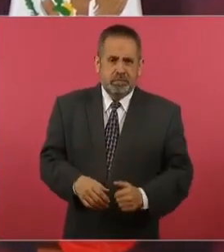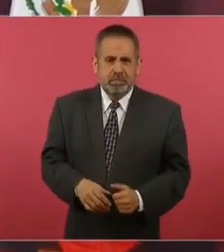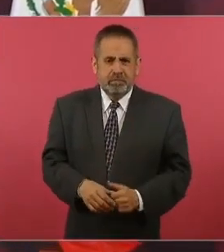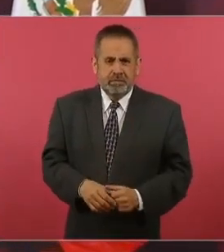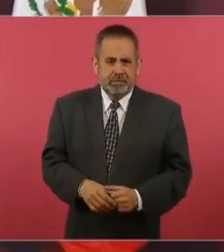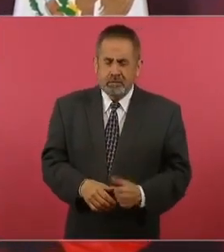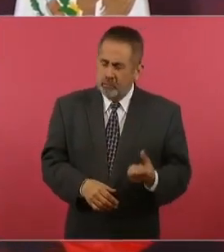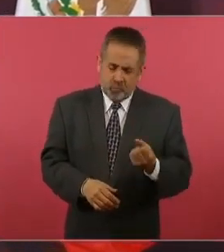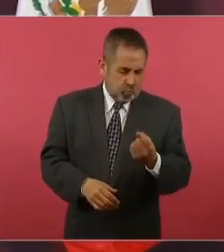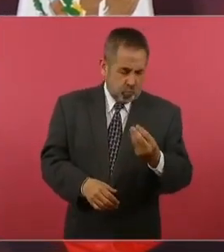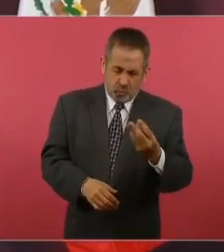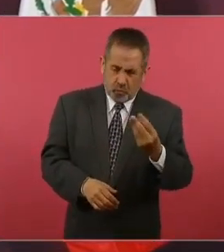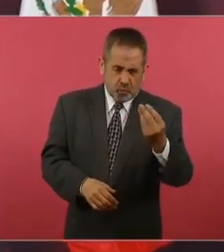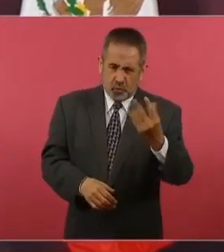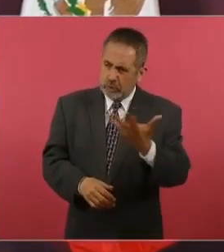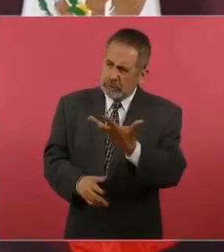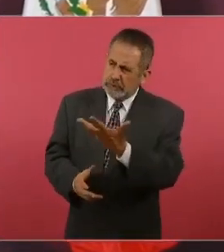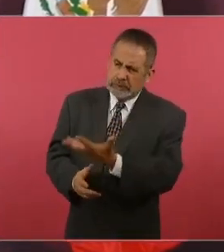fue mucho.